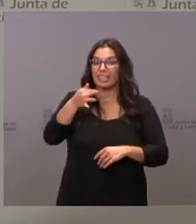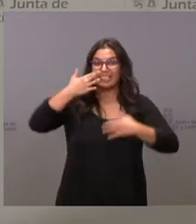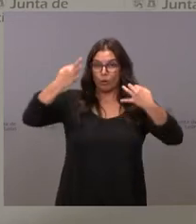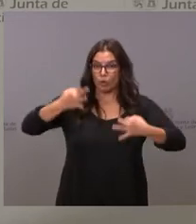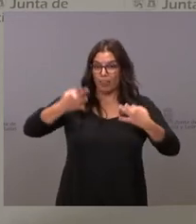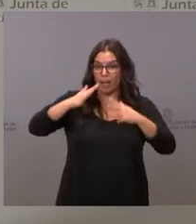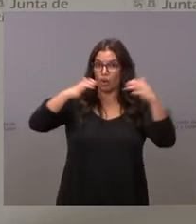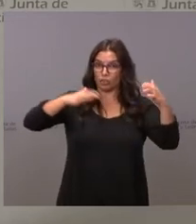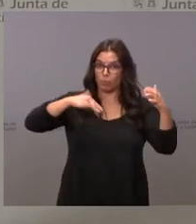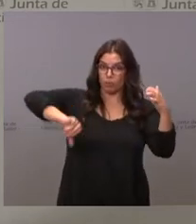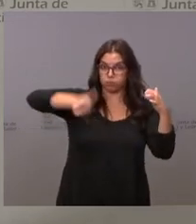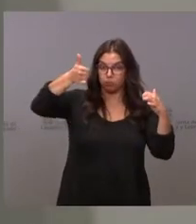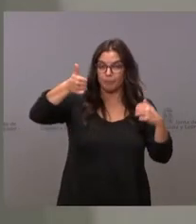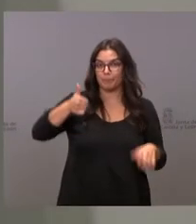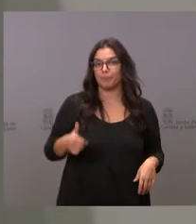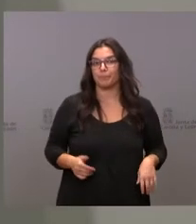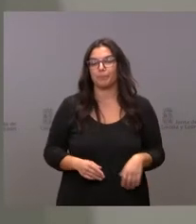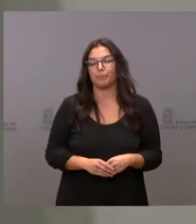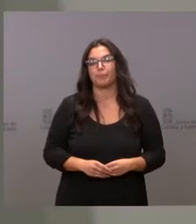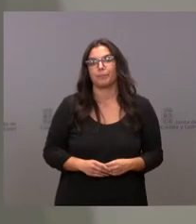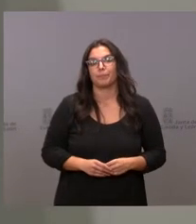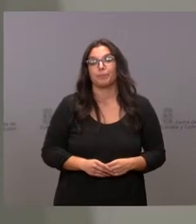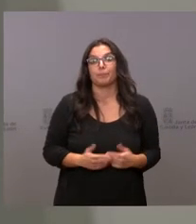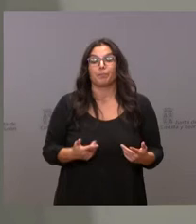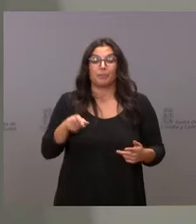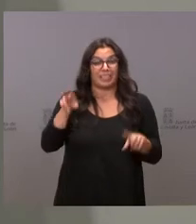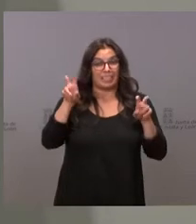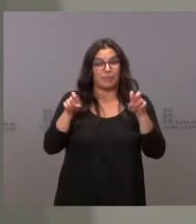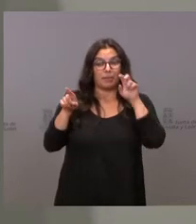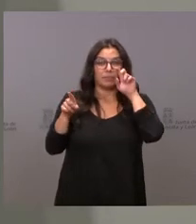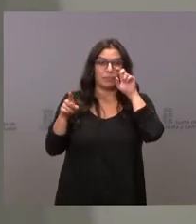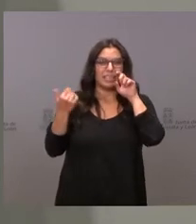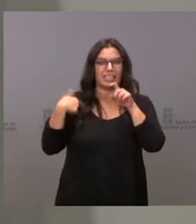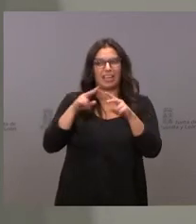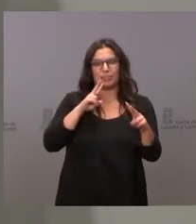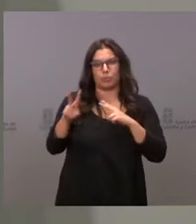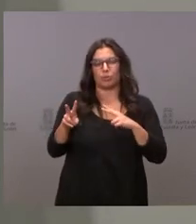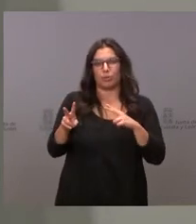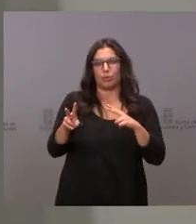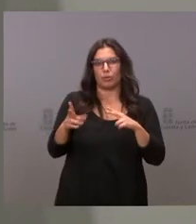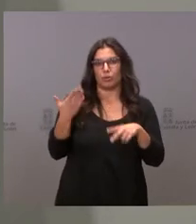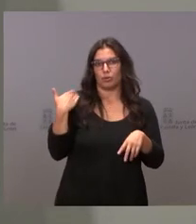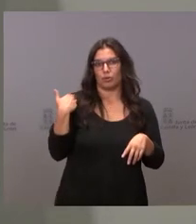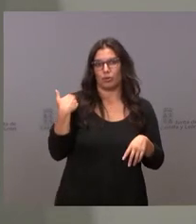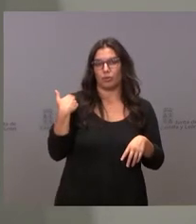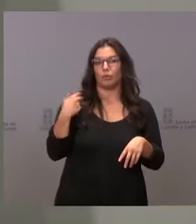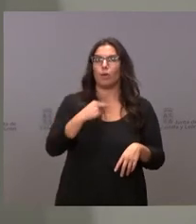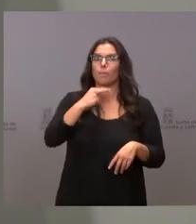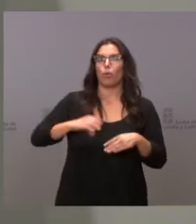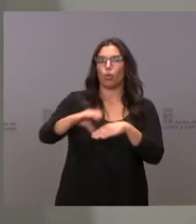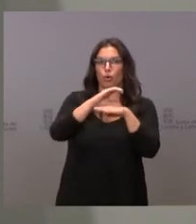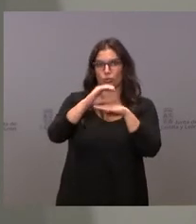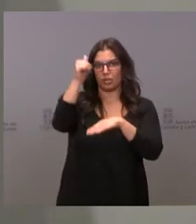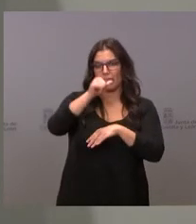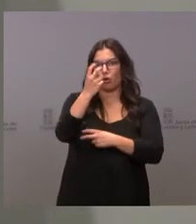las Cortes. Gracias. Pues sobre esta pregunta yo creo que ya le respondió el consejero de Economía